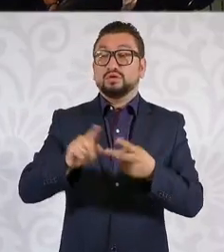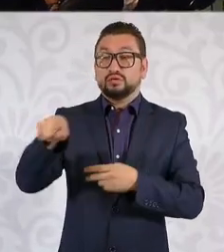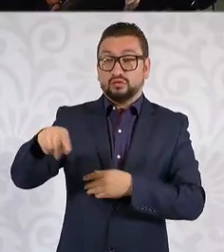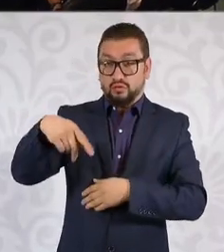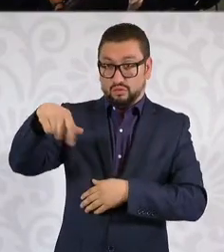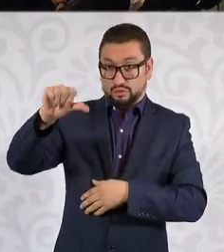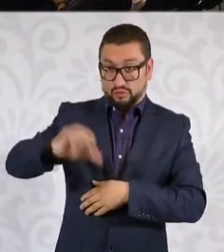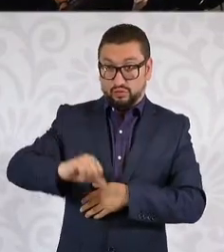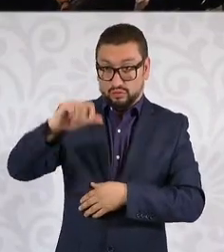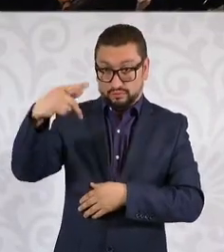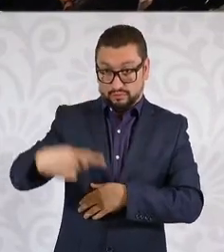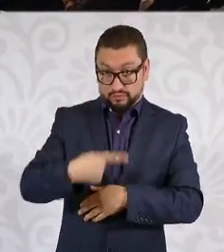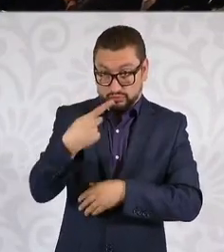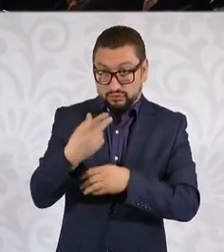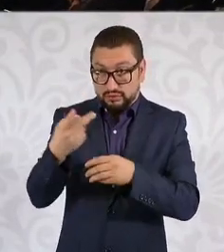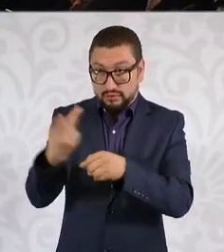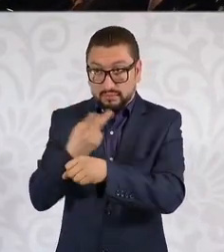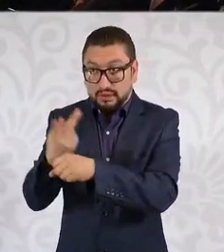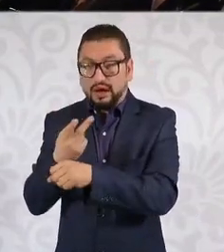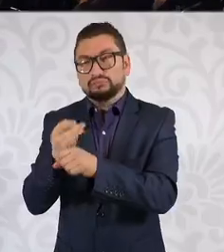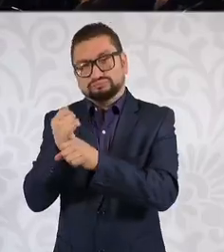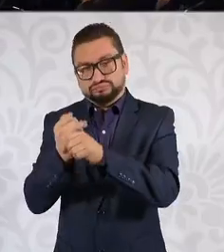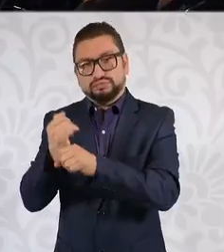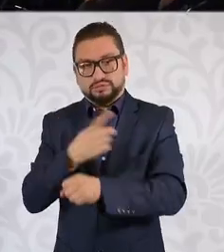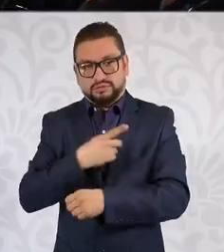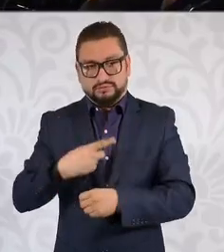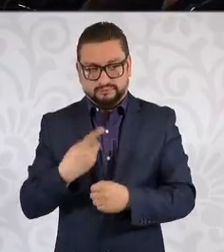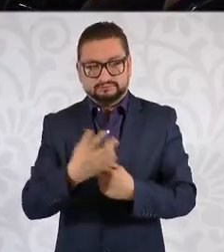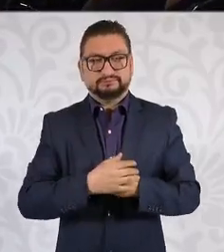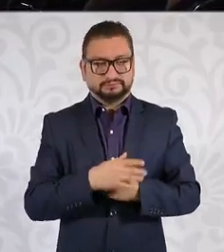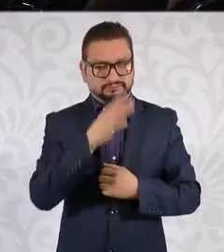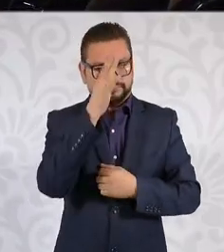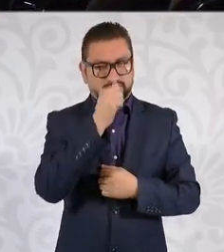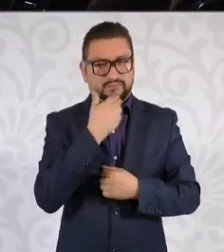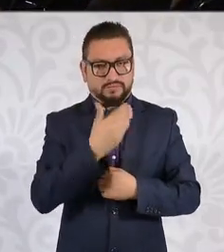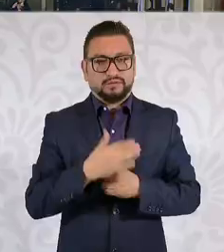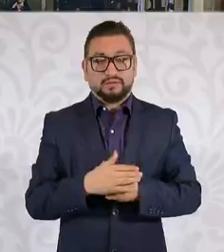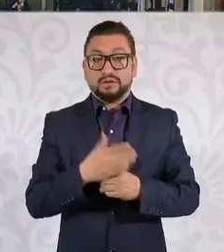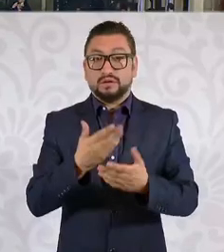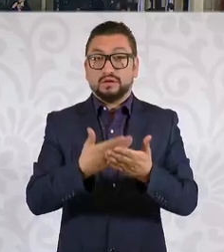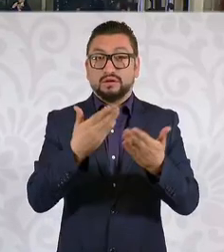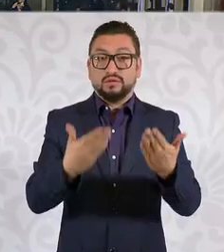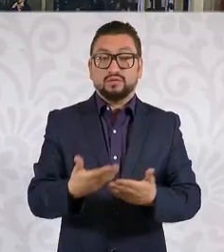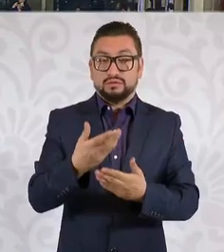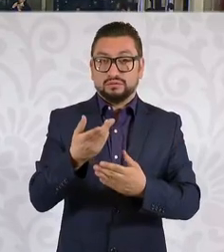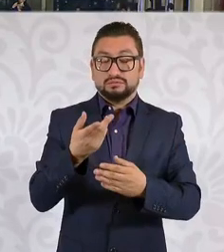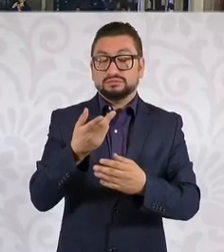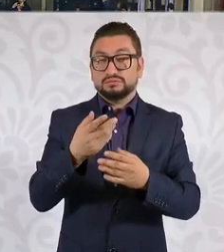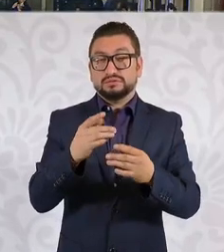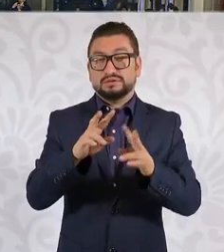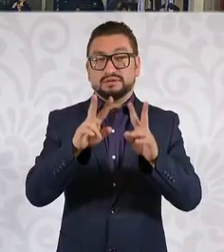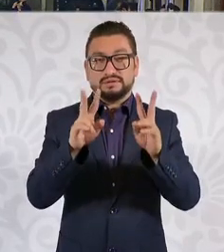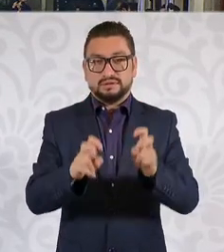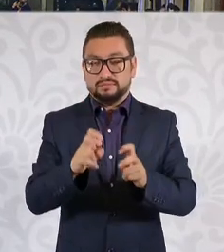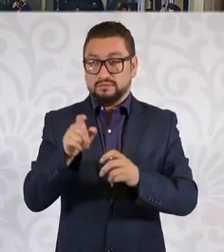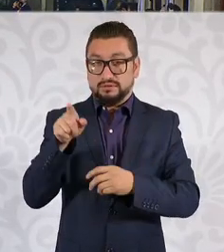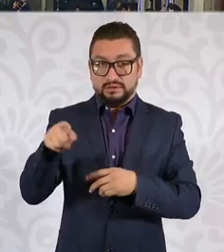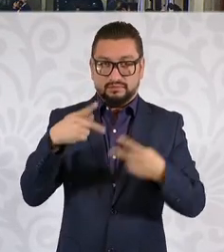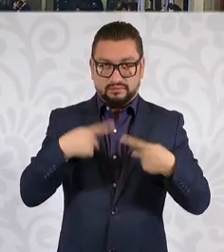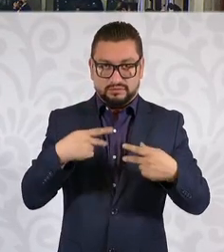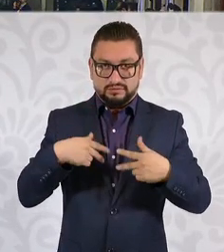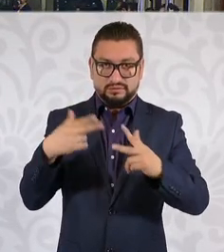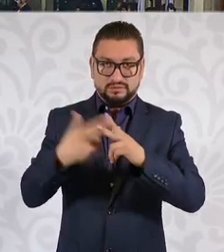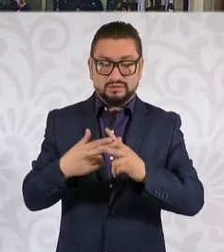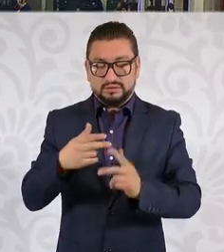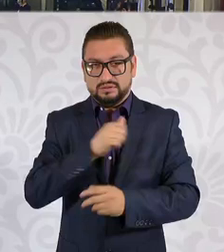hoy, que tiene que hacerse la investigación. De acuerdo. ¿Existe alguna actualización sobre el caso del asesinato del alcalde